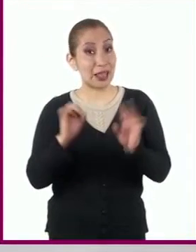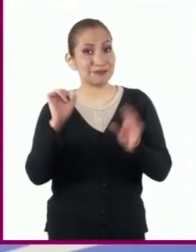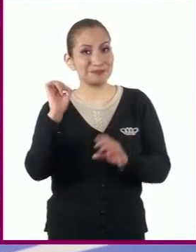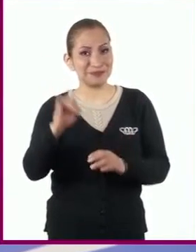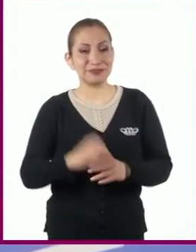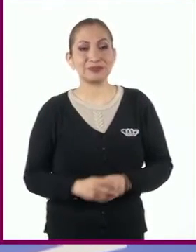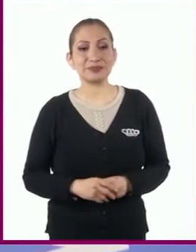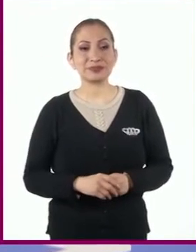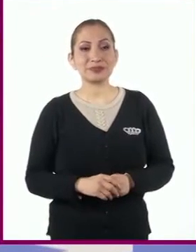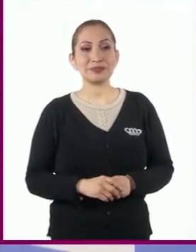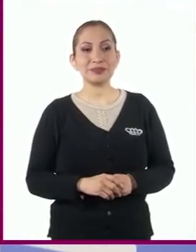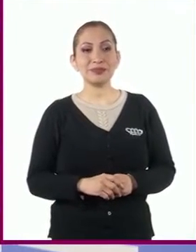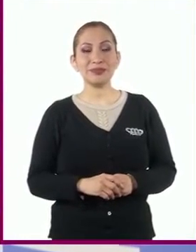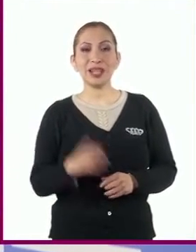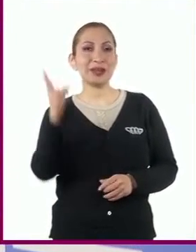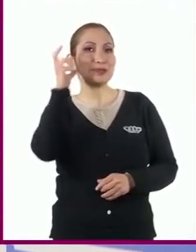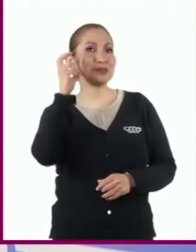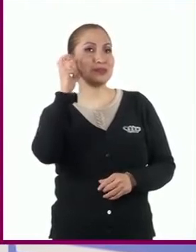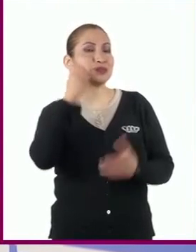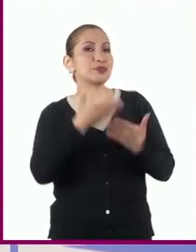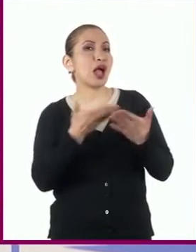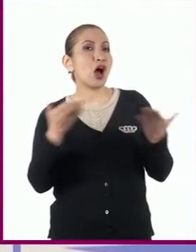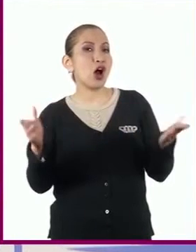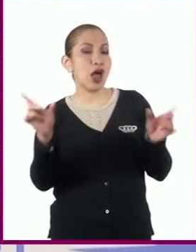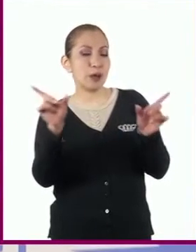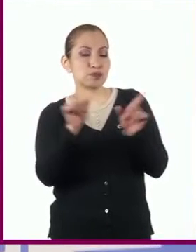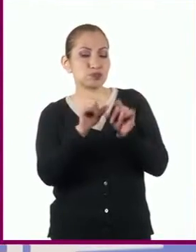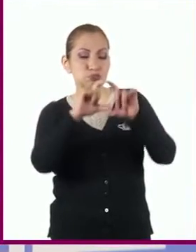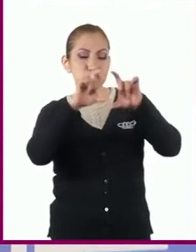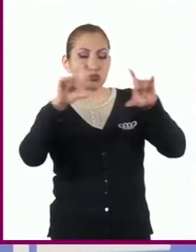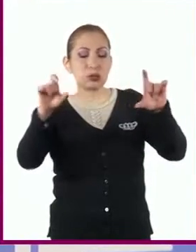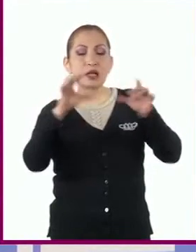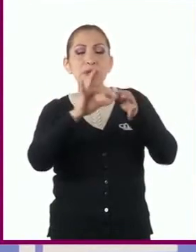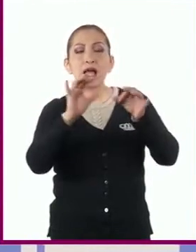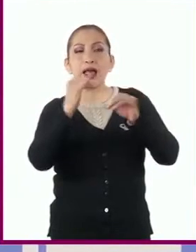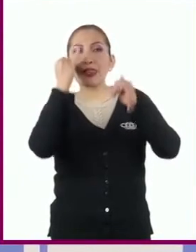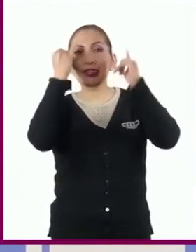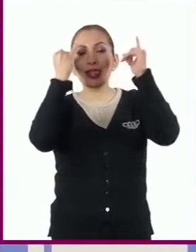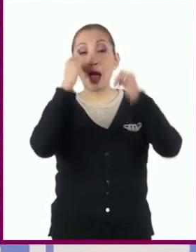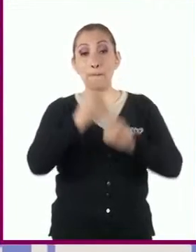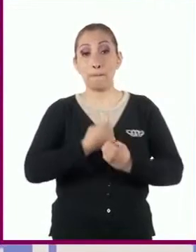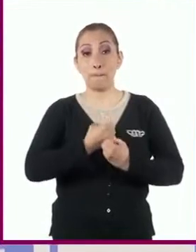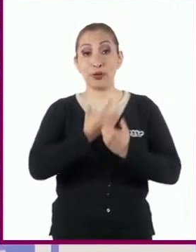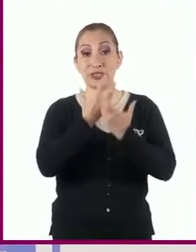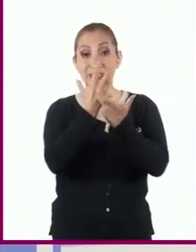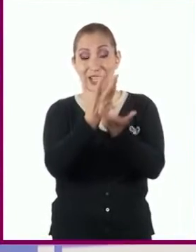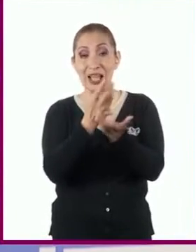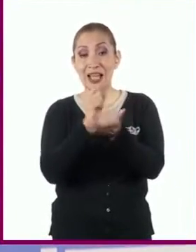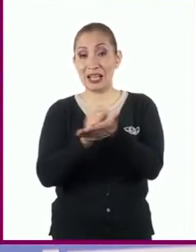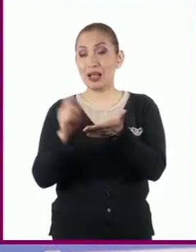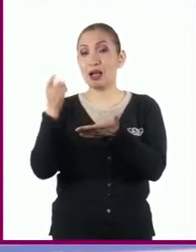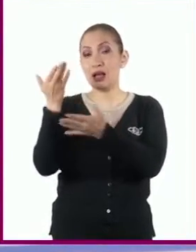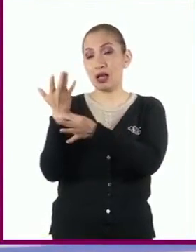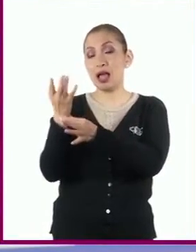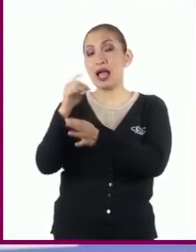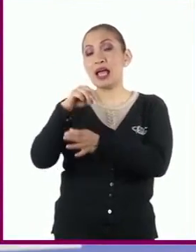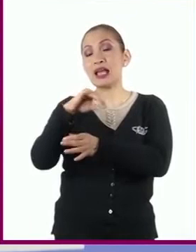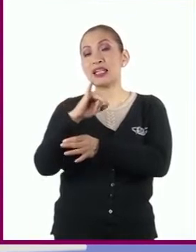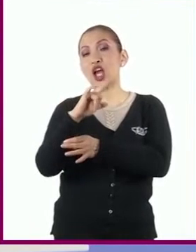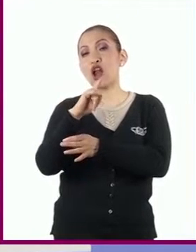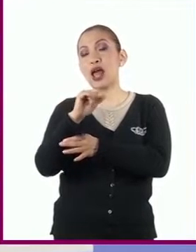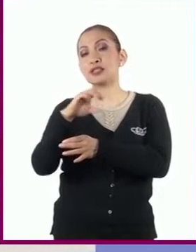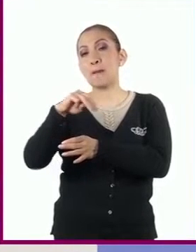supuesto. Escuchemos ahora un texto que narra el momento creativo de la poesía y que escribió